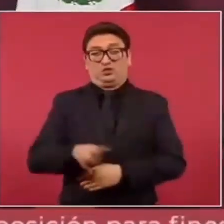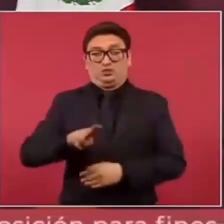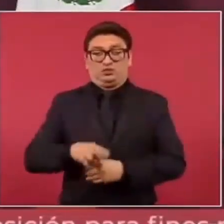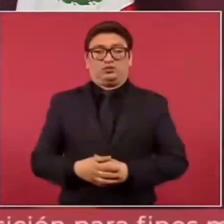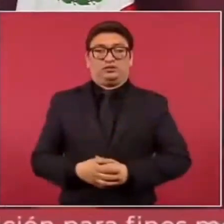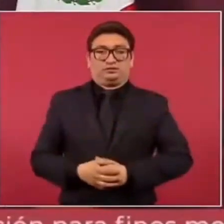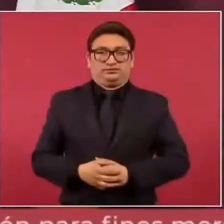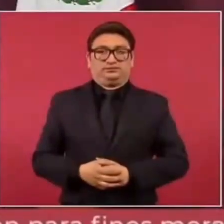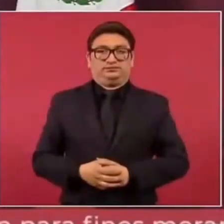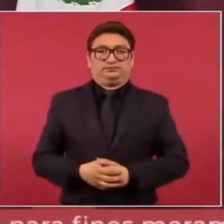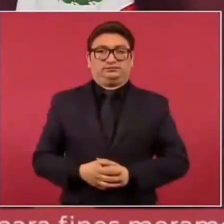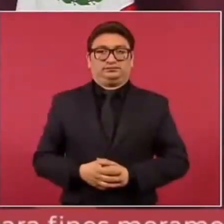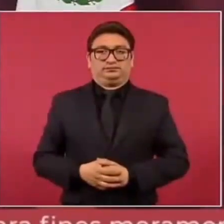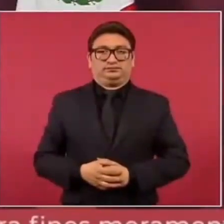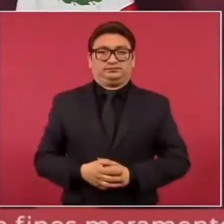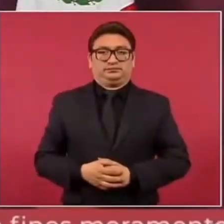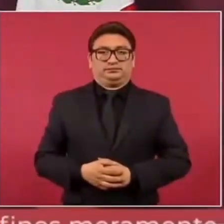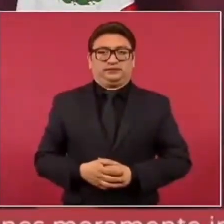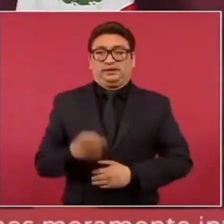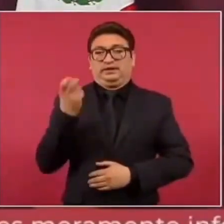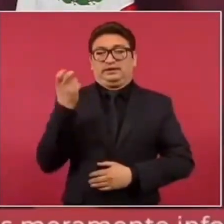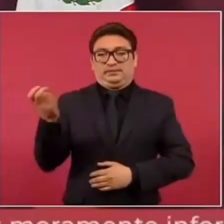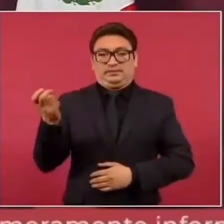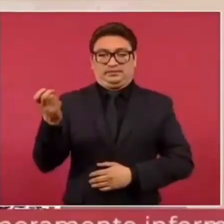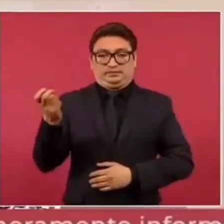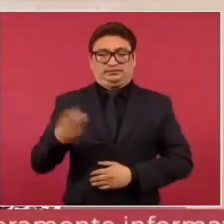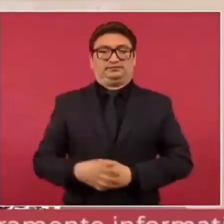Nunca. Y fue esto.